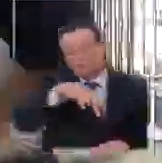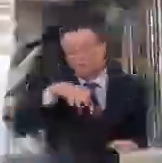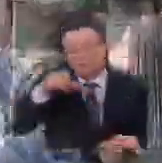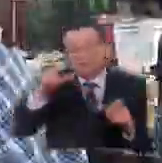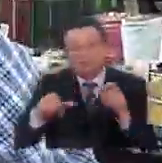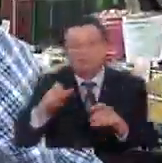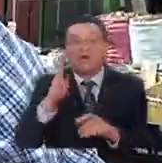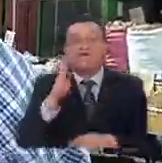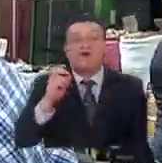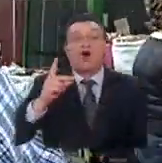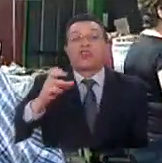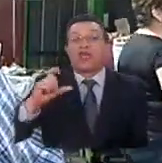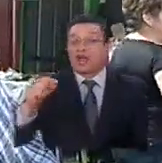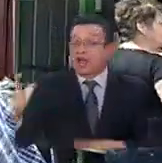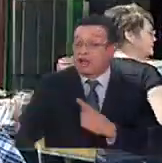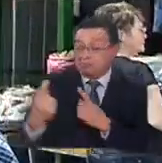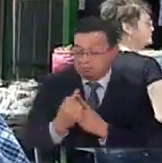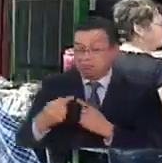en la bodega nosotros